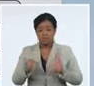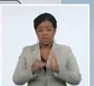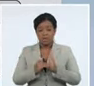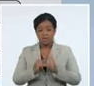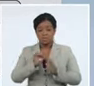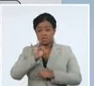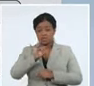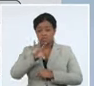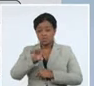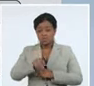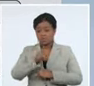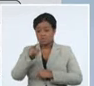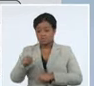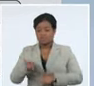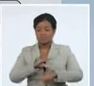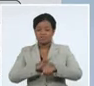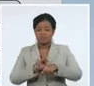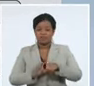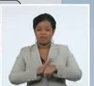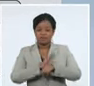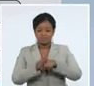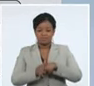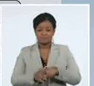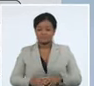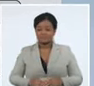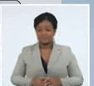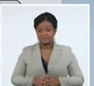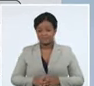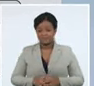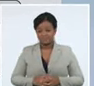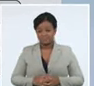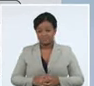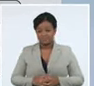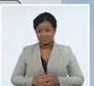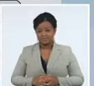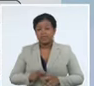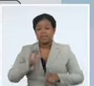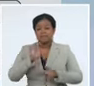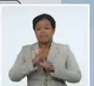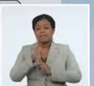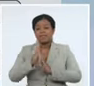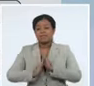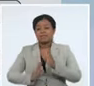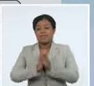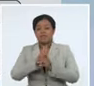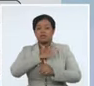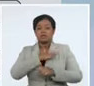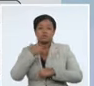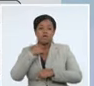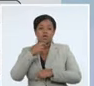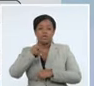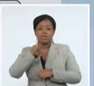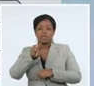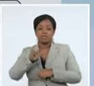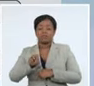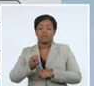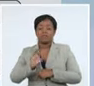945.750 personas con la enfermedad desde el mes de marzo del año 2020, lo que hace que